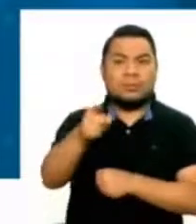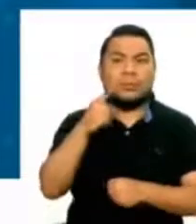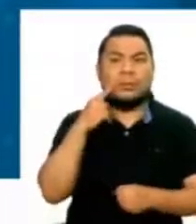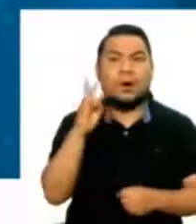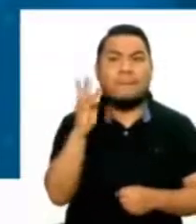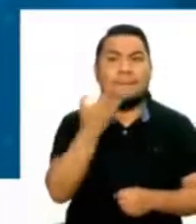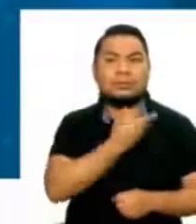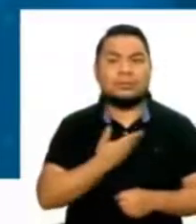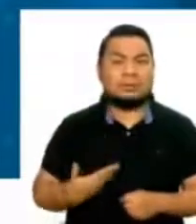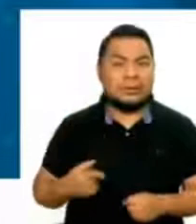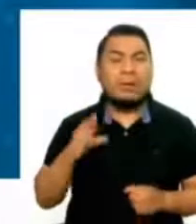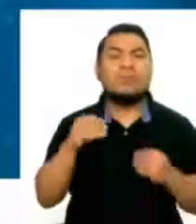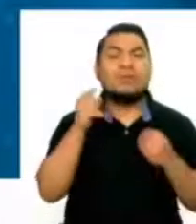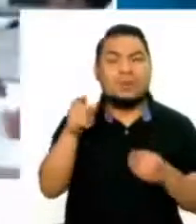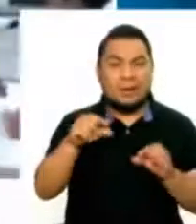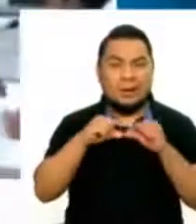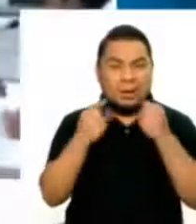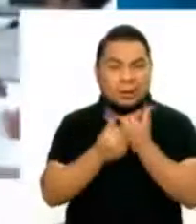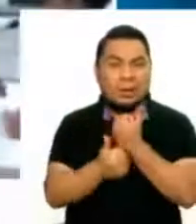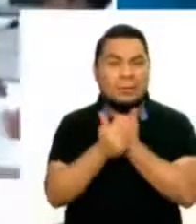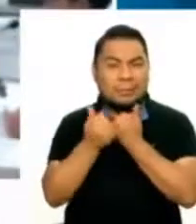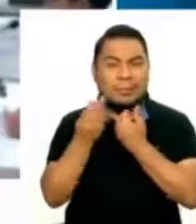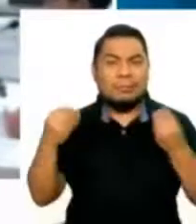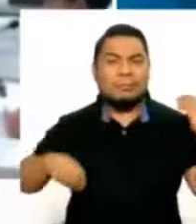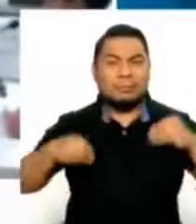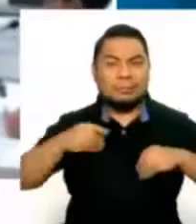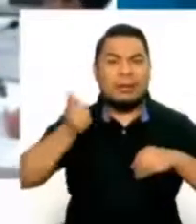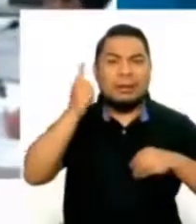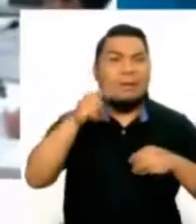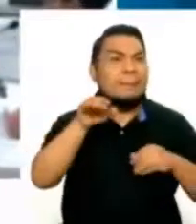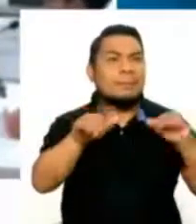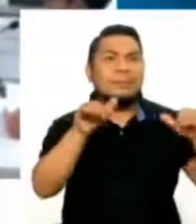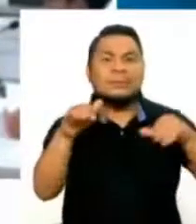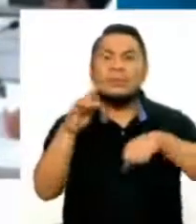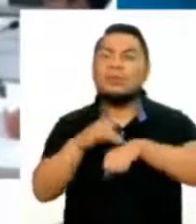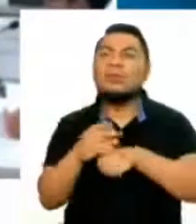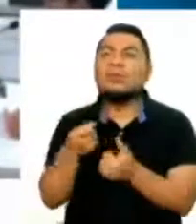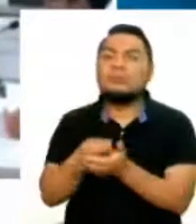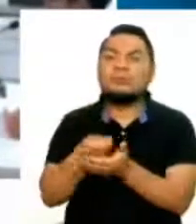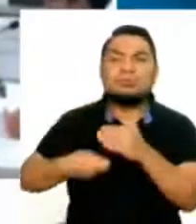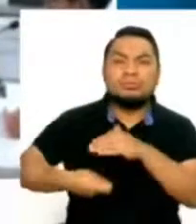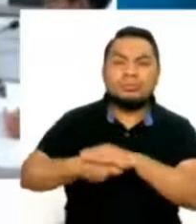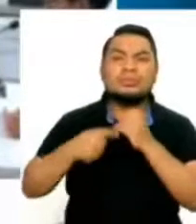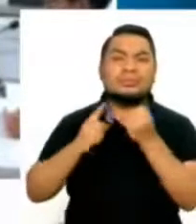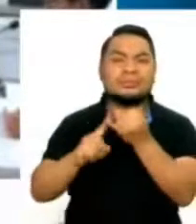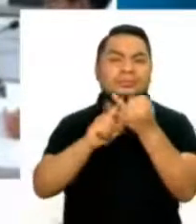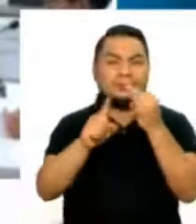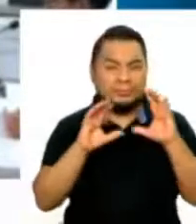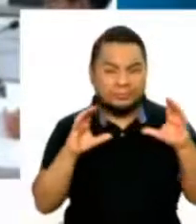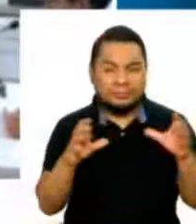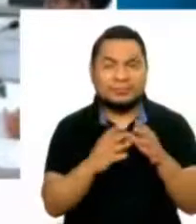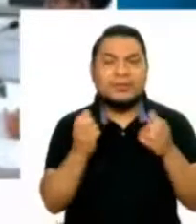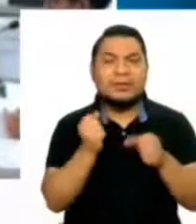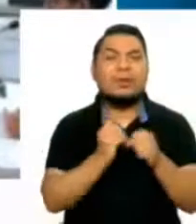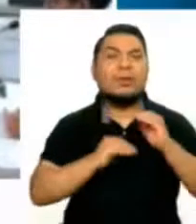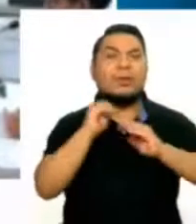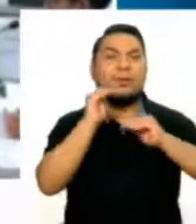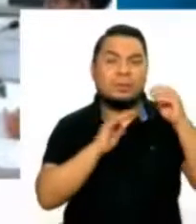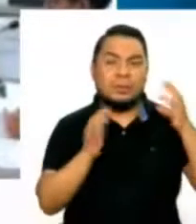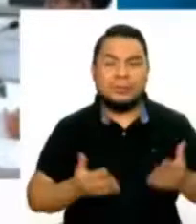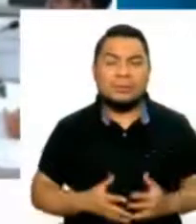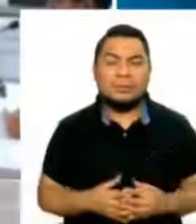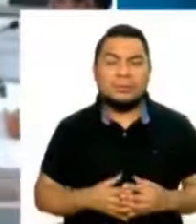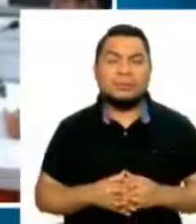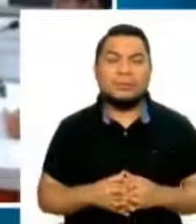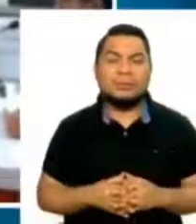de los delitos de organización criminal y lavado de activos, por supuestos vínculos a presuntas irregularidades en la adjudicación de obras